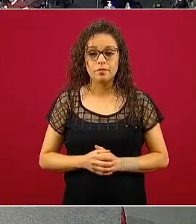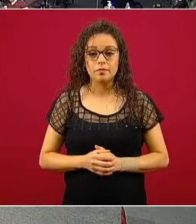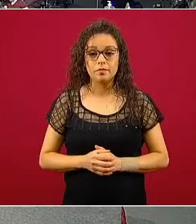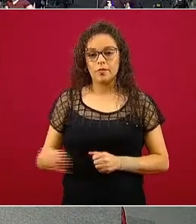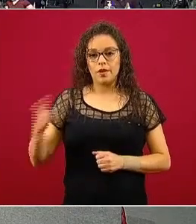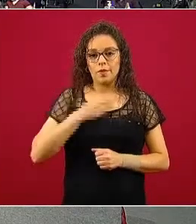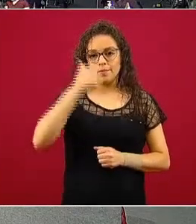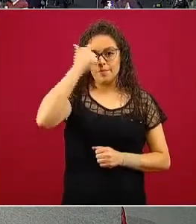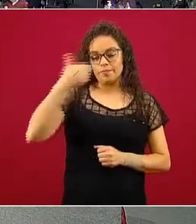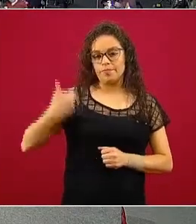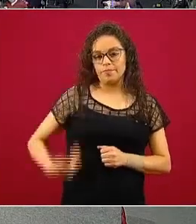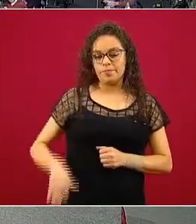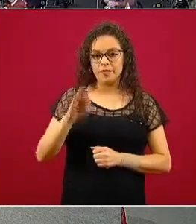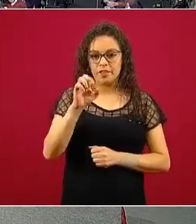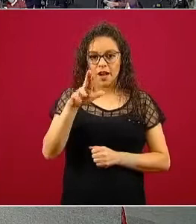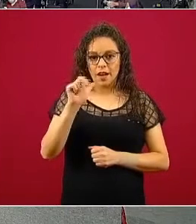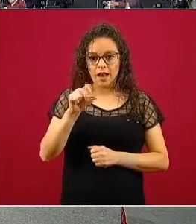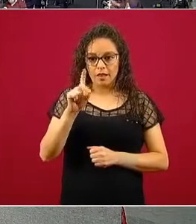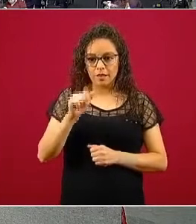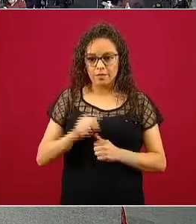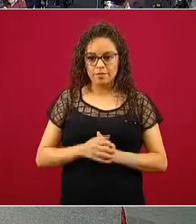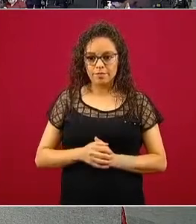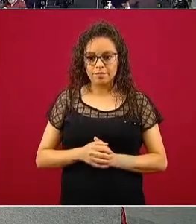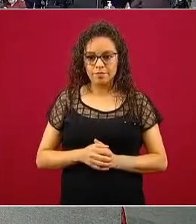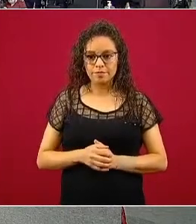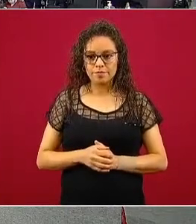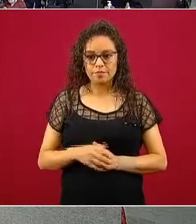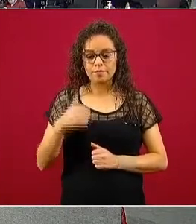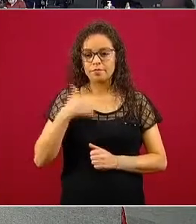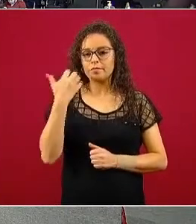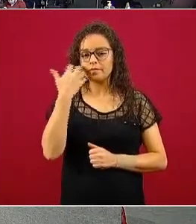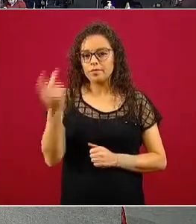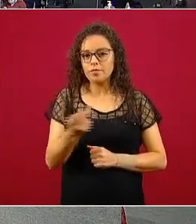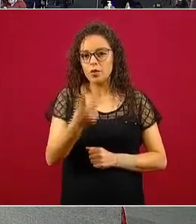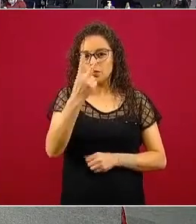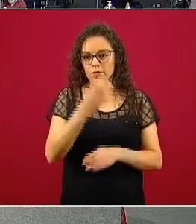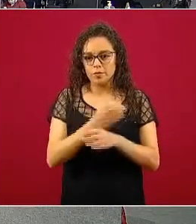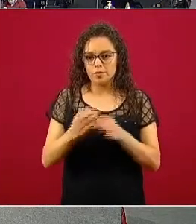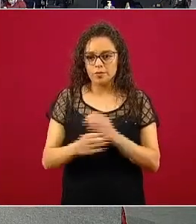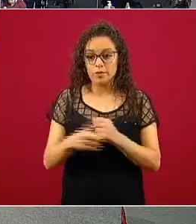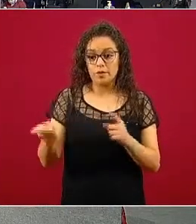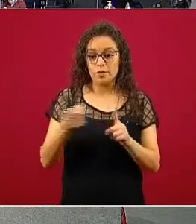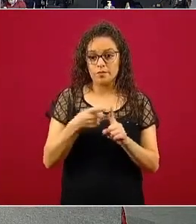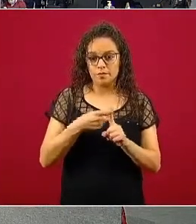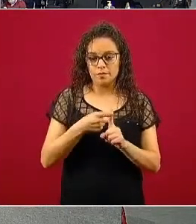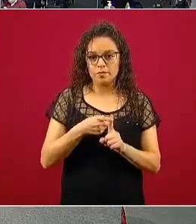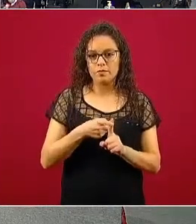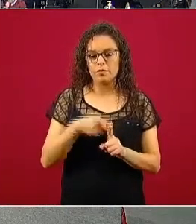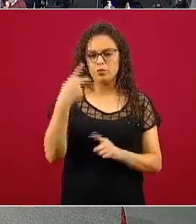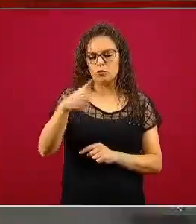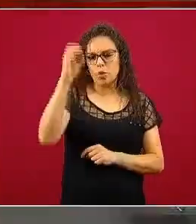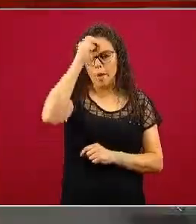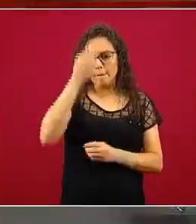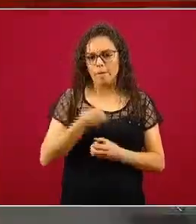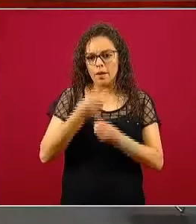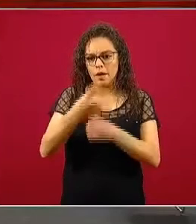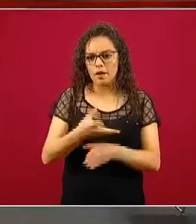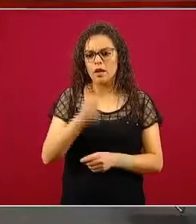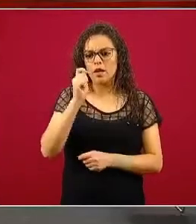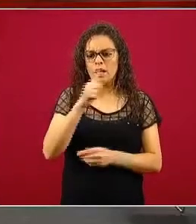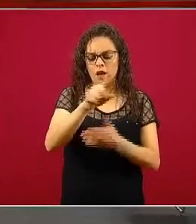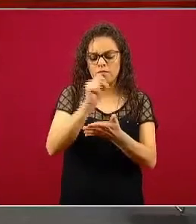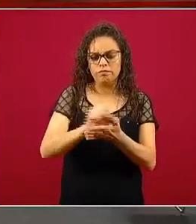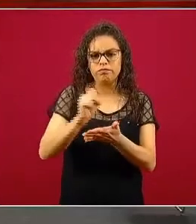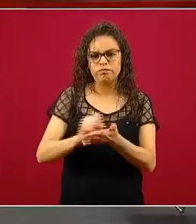Buenas noches, Fernanda para el canal de Glucosa Atómica. Doctor, dos preguntas. La primera, conocer su punto de vista sobre los artículos que se publicaron